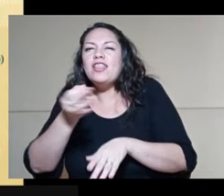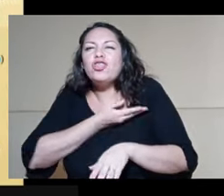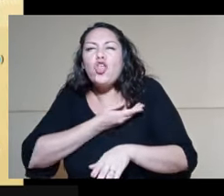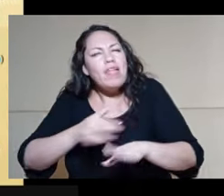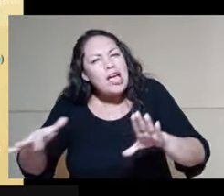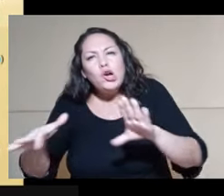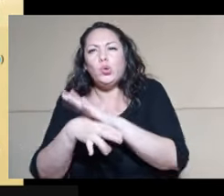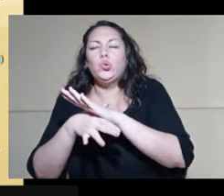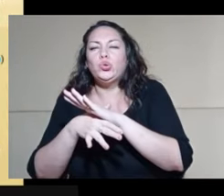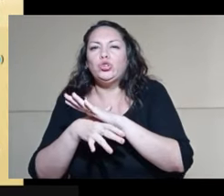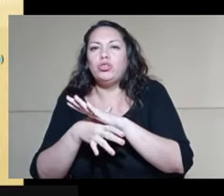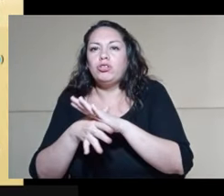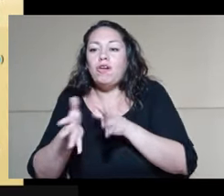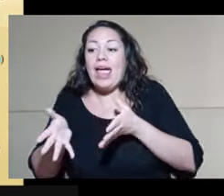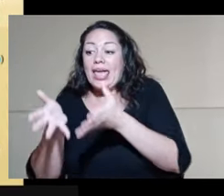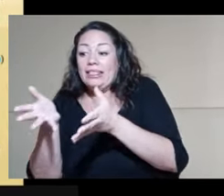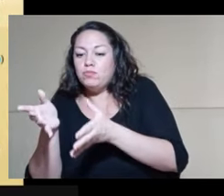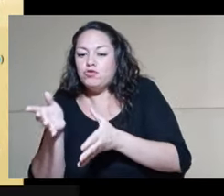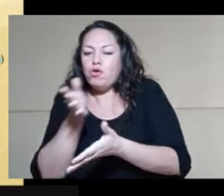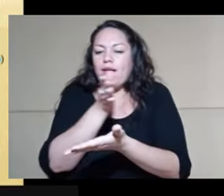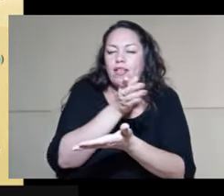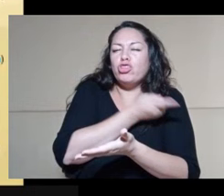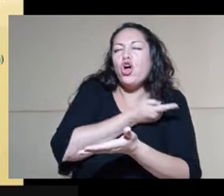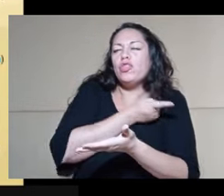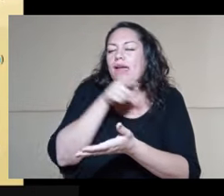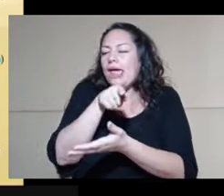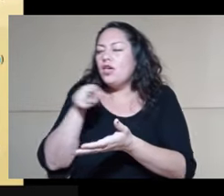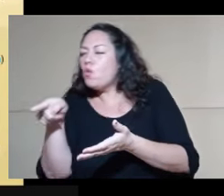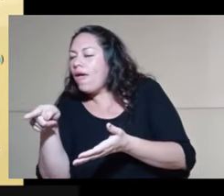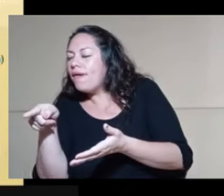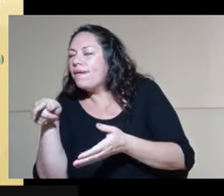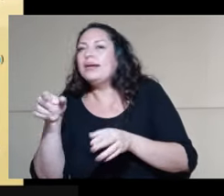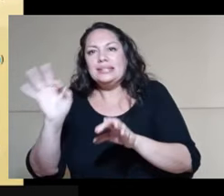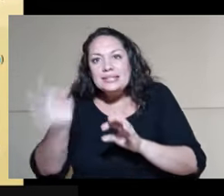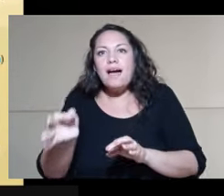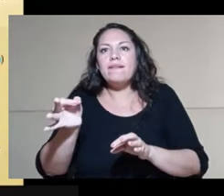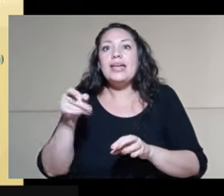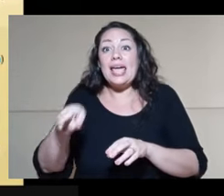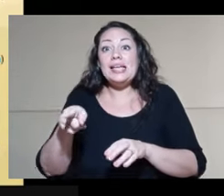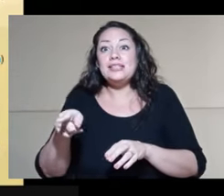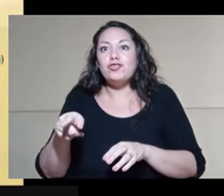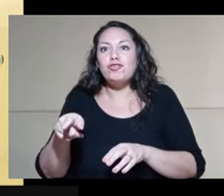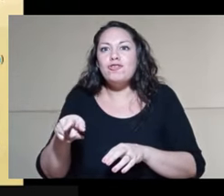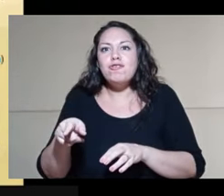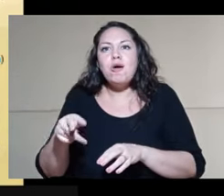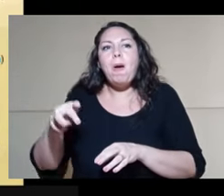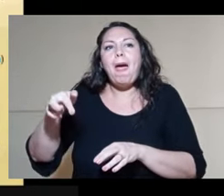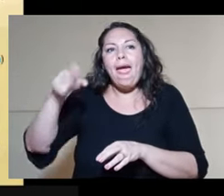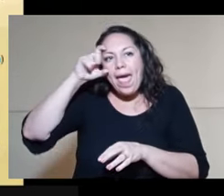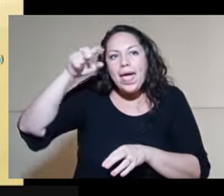dos puntos estimulados. Yo estimulé este punto y estimulé este otro punto y yo puedo decir cuáles fueron los dos puntos. A eso se le